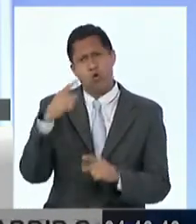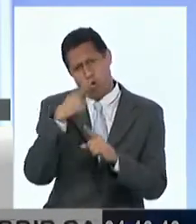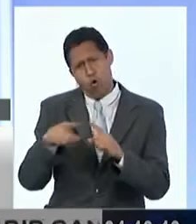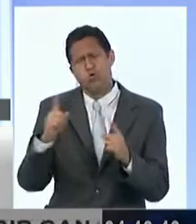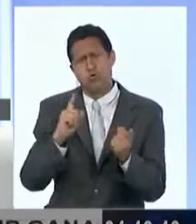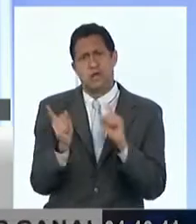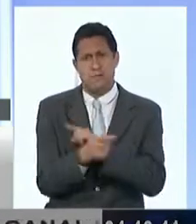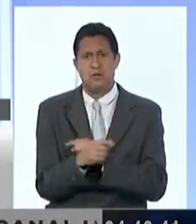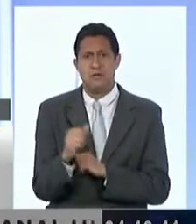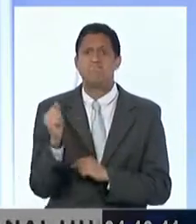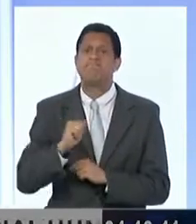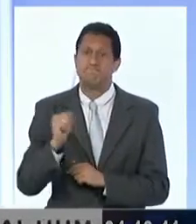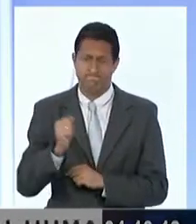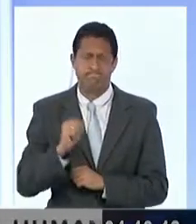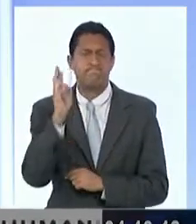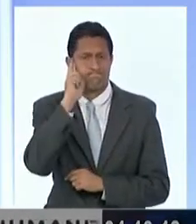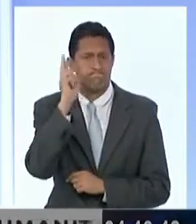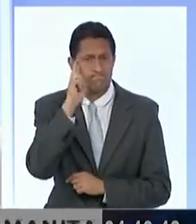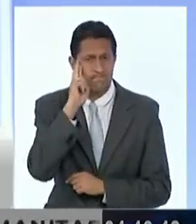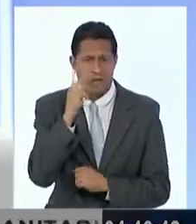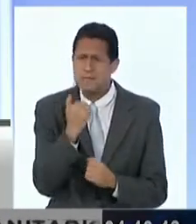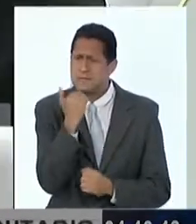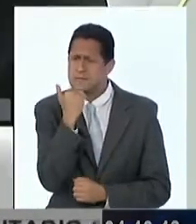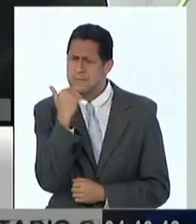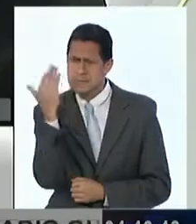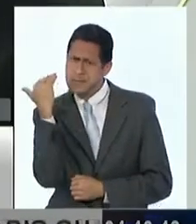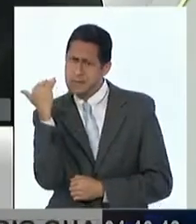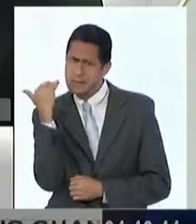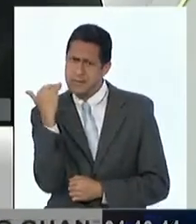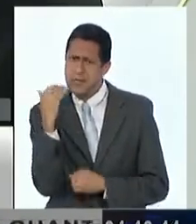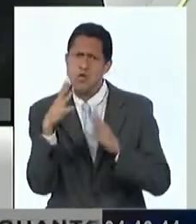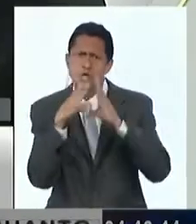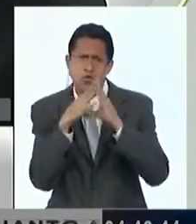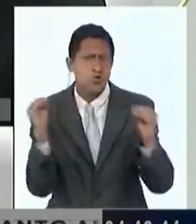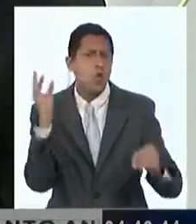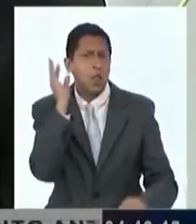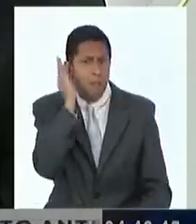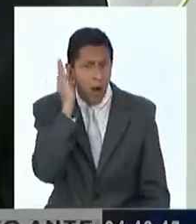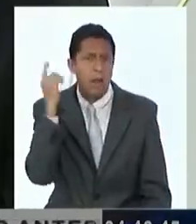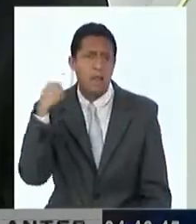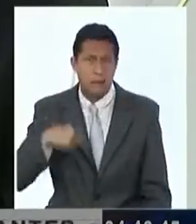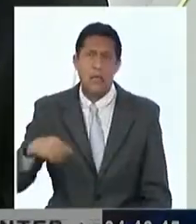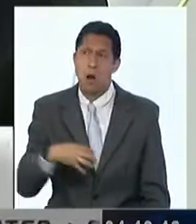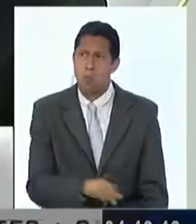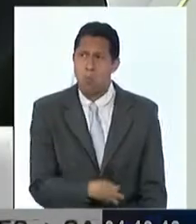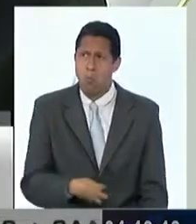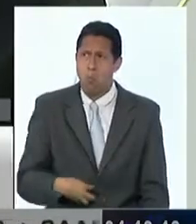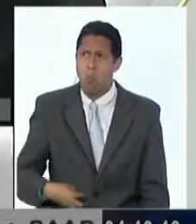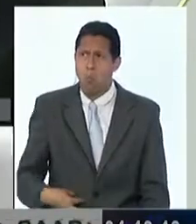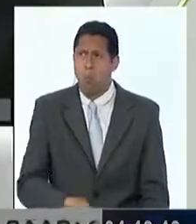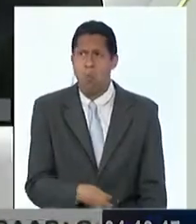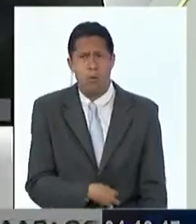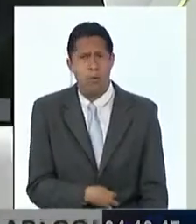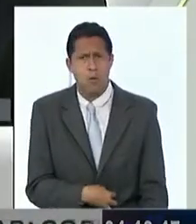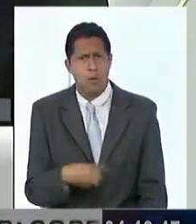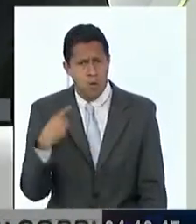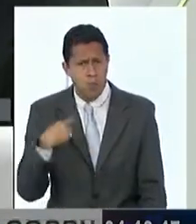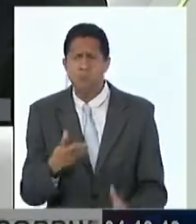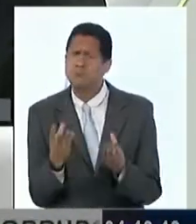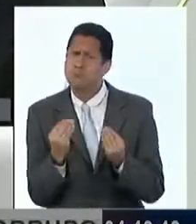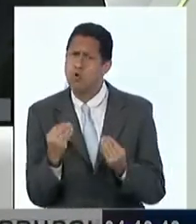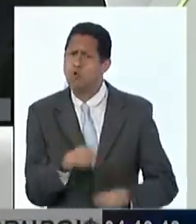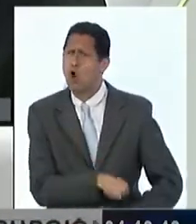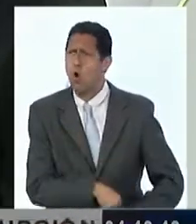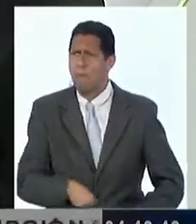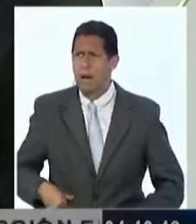sí definitivamente hasta hace poco tiempo todas las pacientes que padecían de fibromas miomas uterinos muchas eran